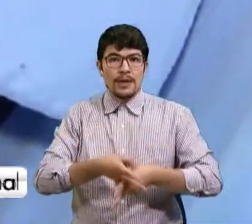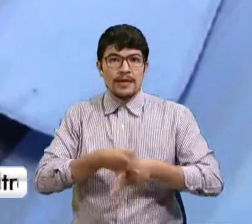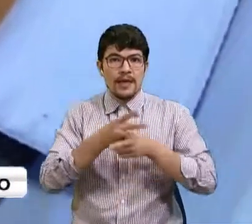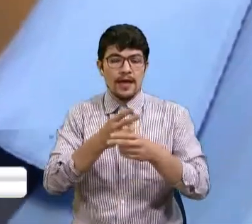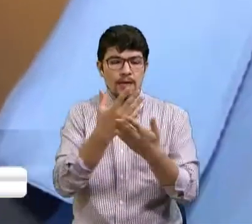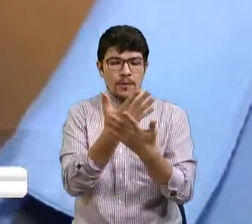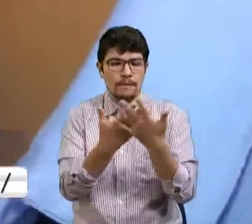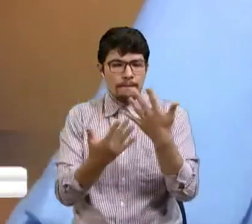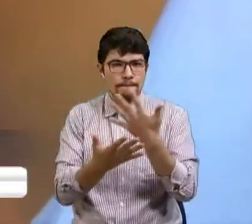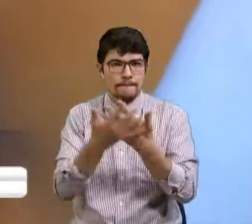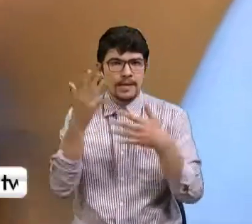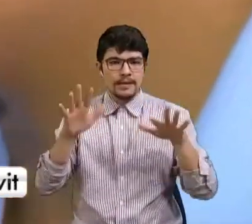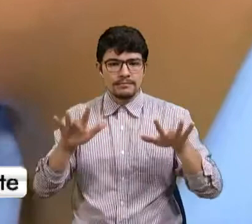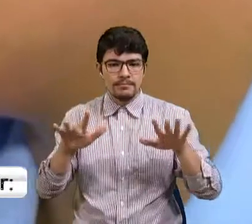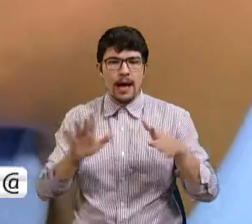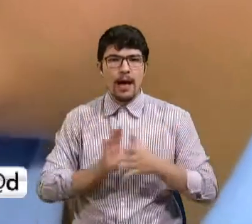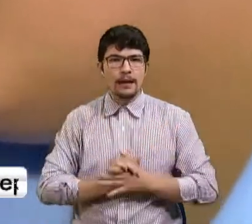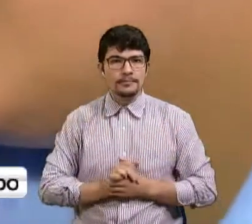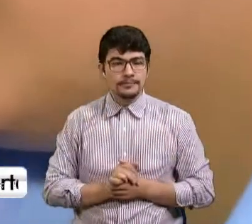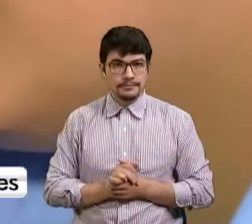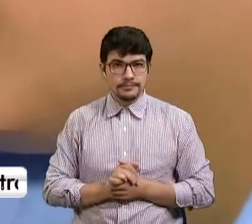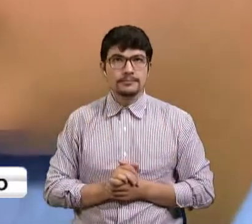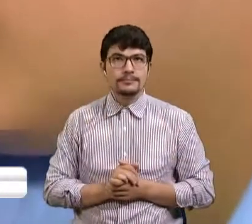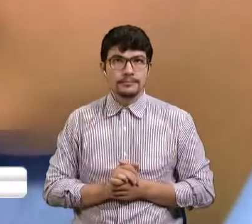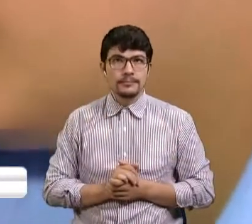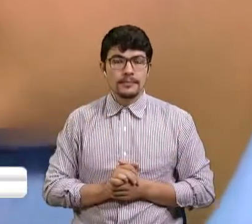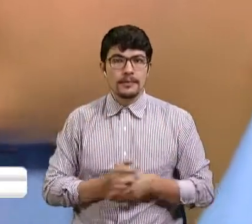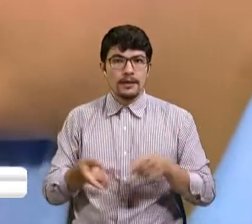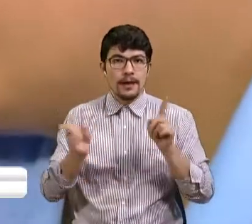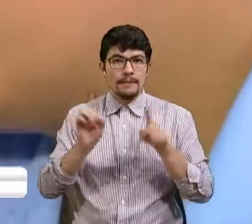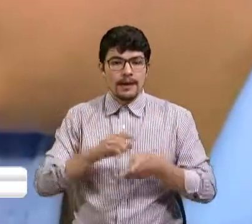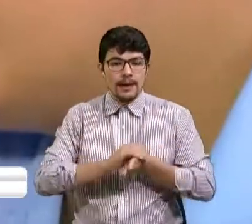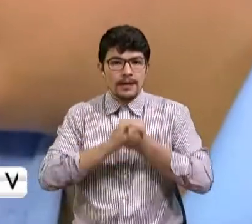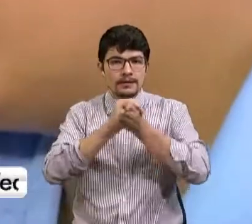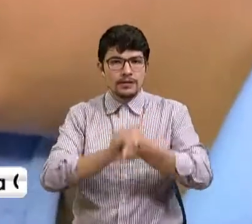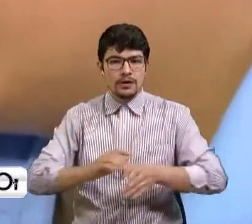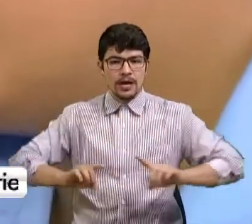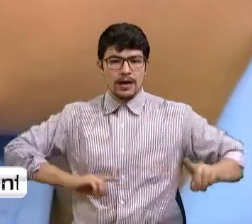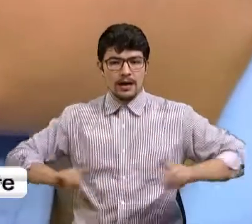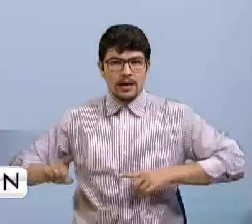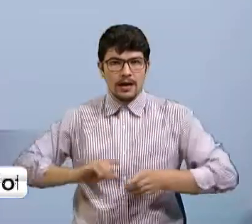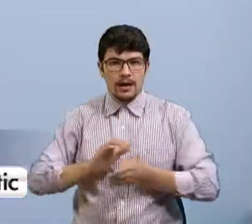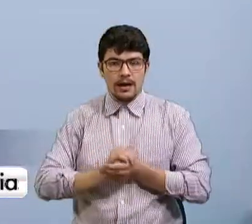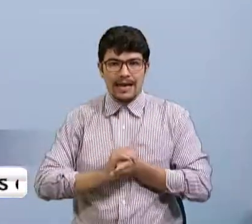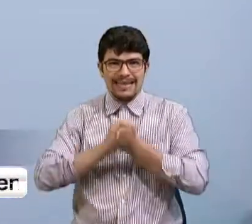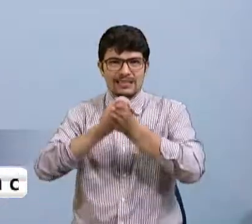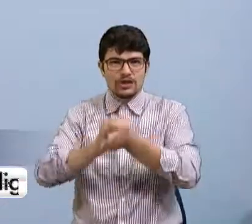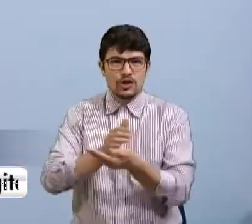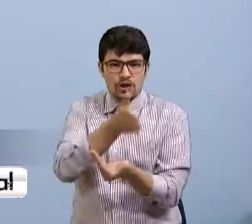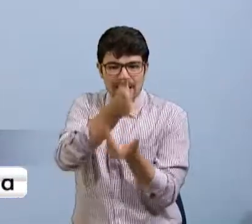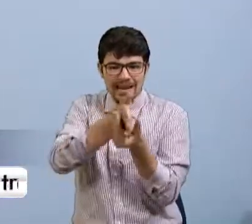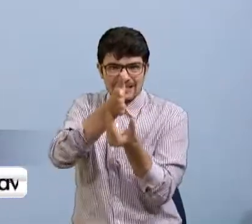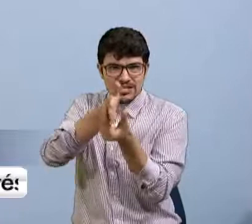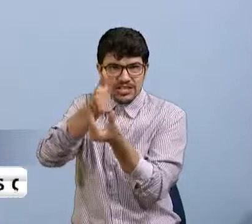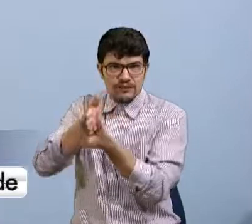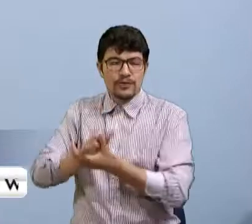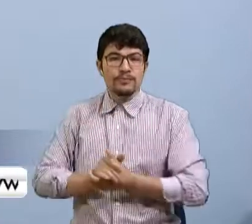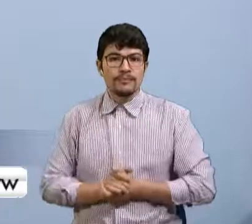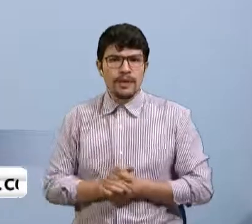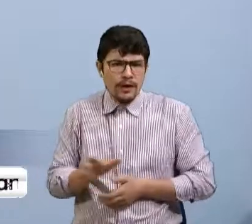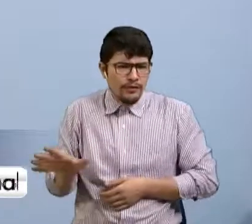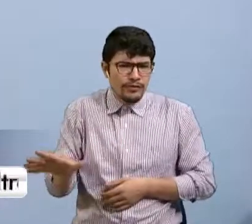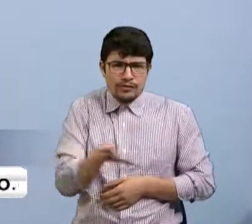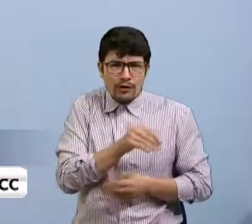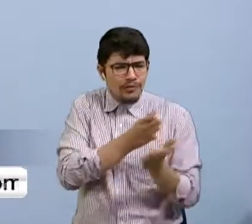manos en la gestión administrativa gestión de archivos todo